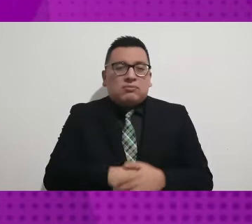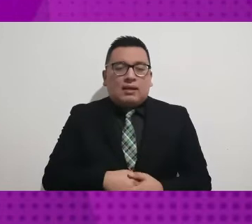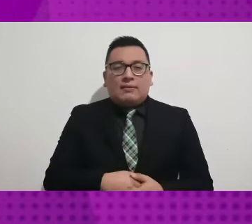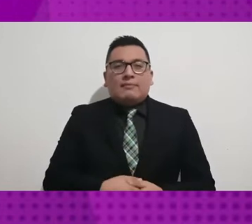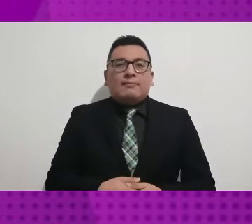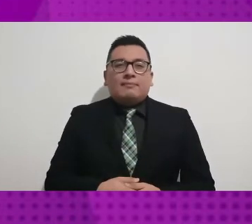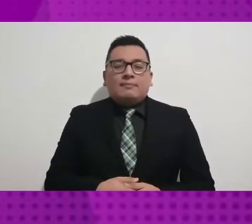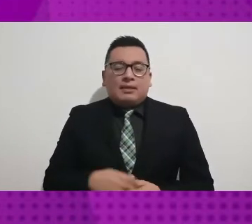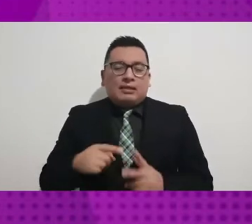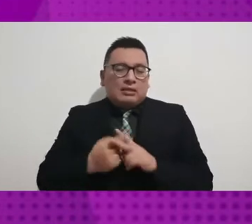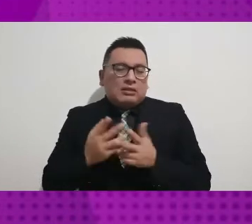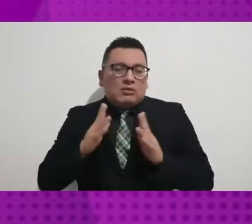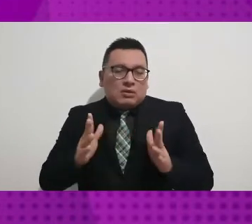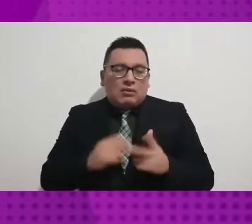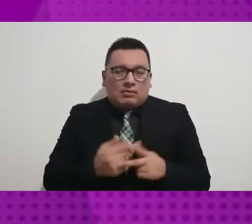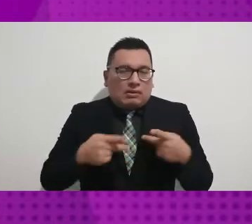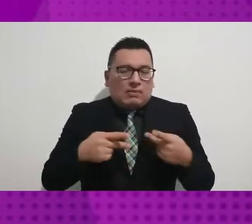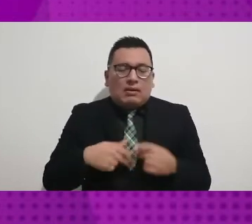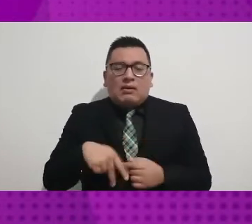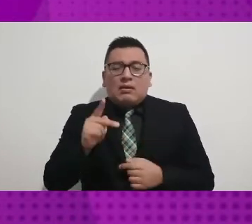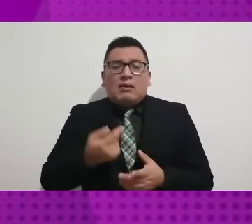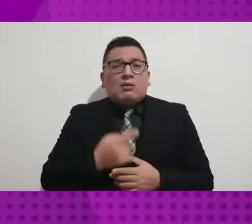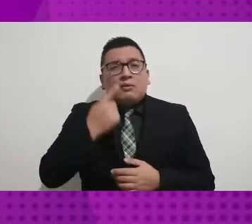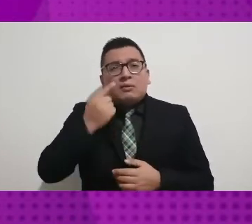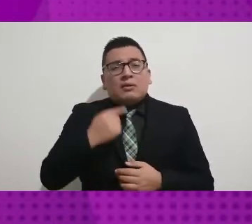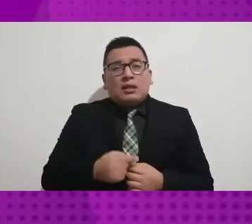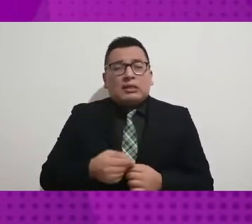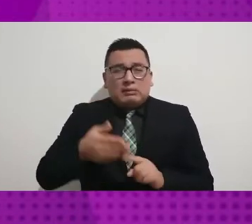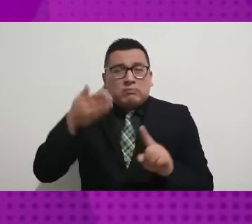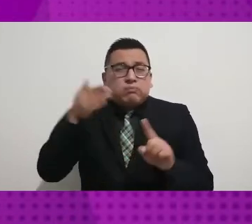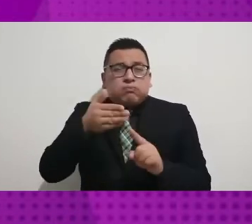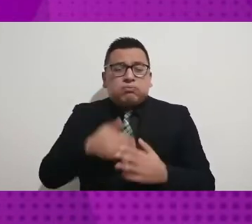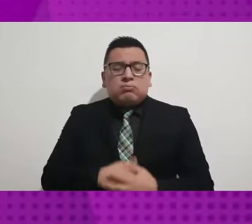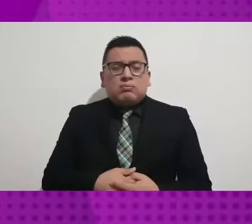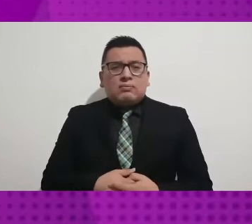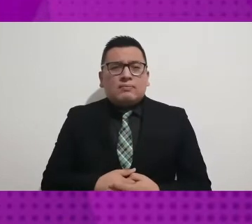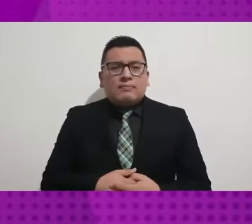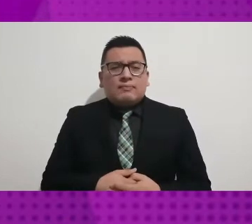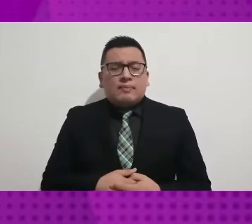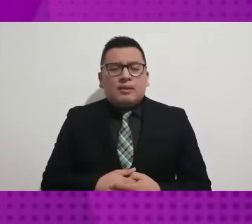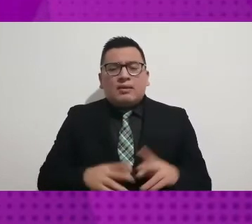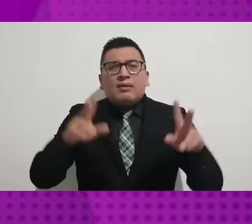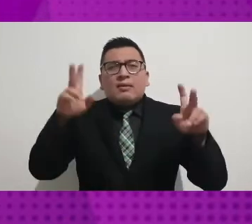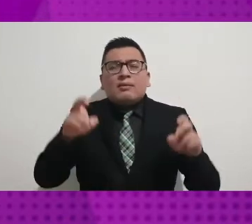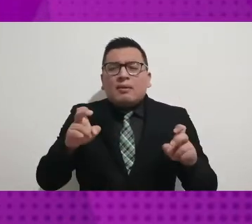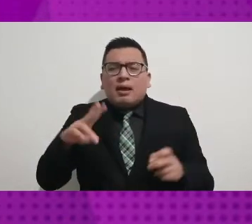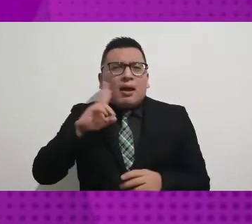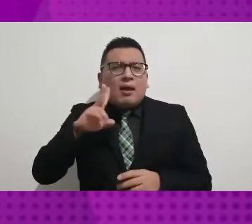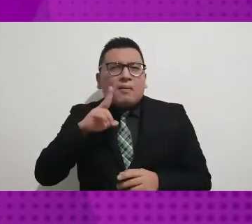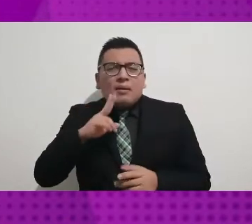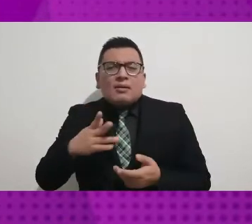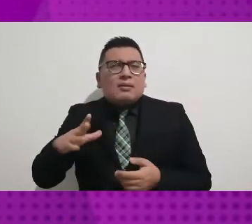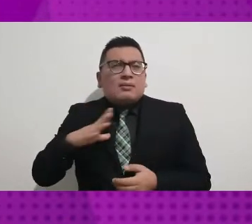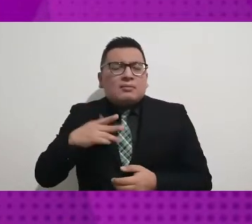electoral, pero el próximo año tendrá verificativo las elecciones. Y uno de los puntos en los que nos encontramos es todo el tema